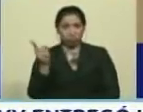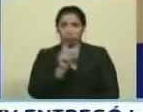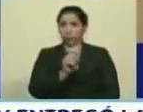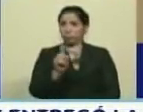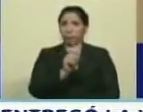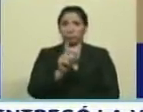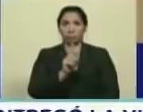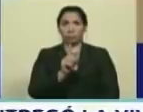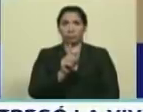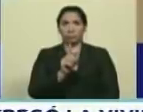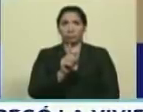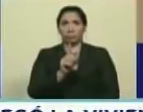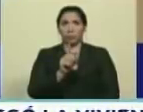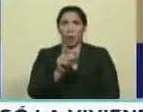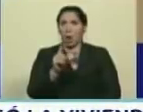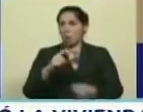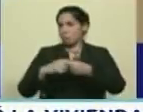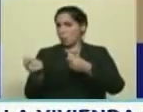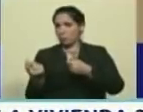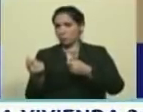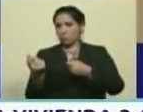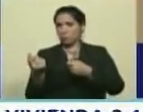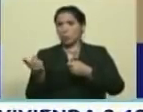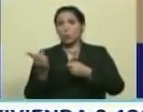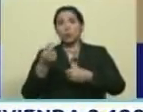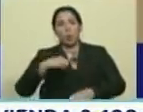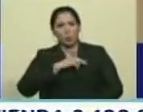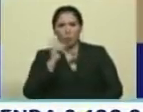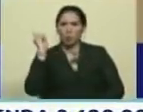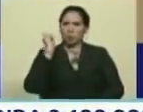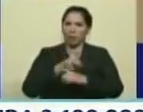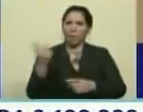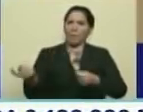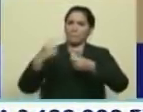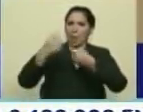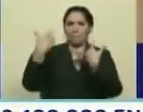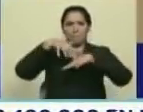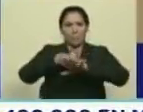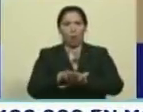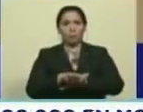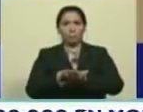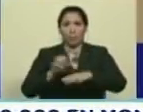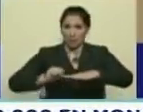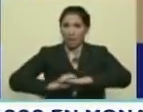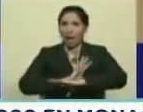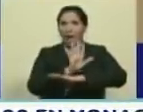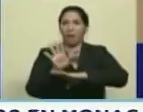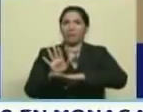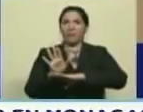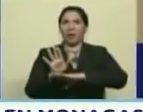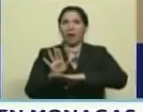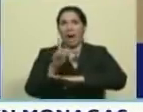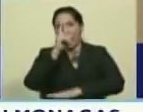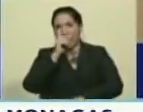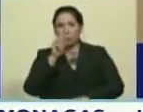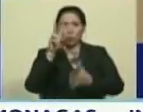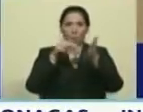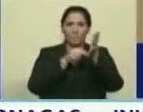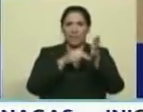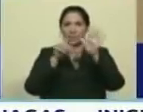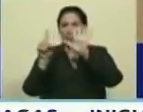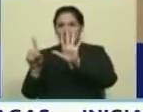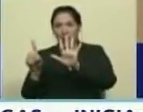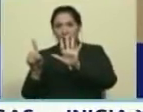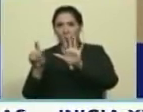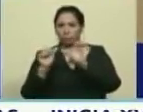se amedrentará por intentos. Cuando entramos al ALBA en 2006 lo hicimos